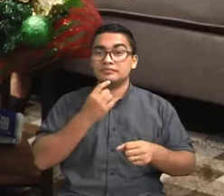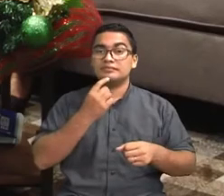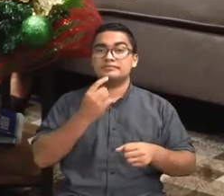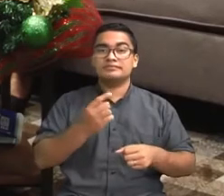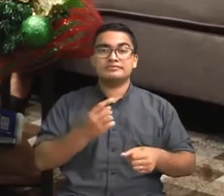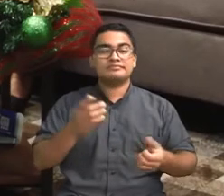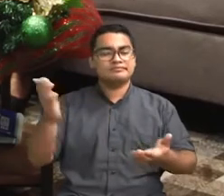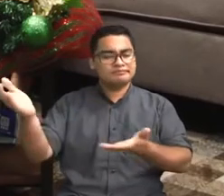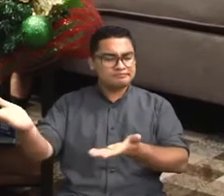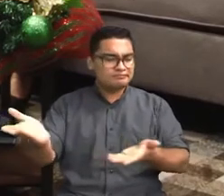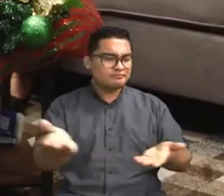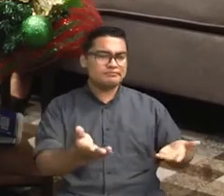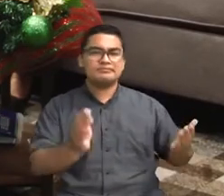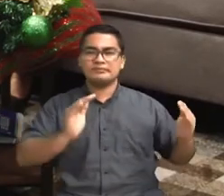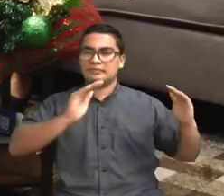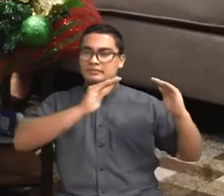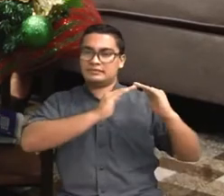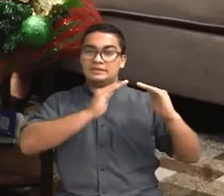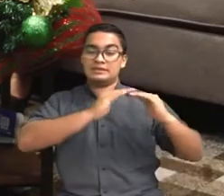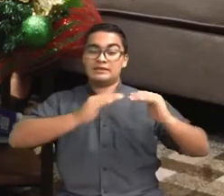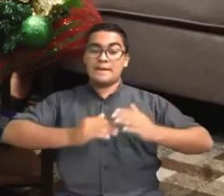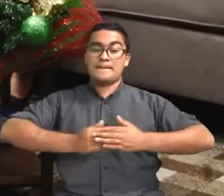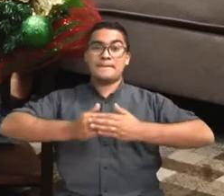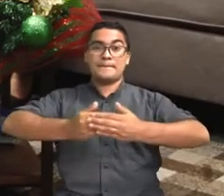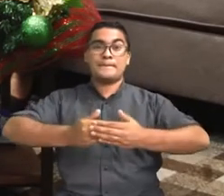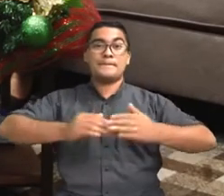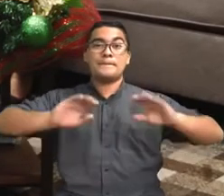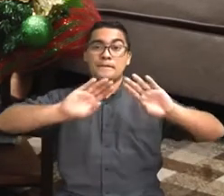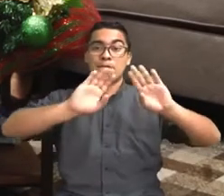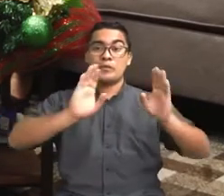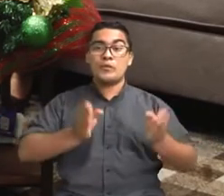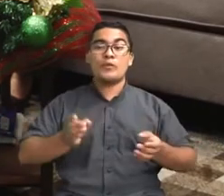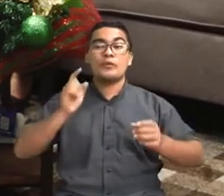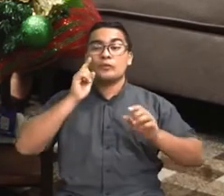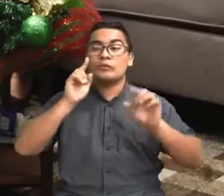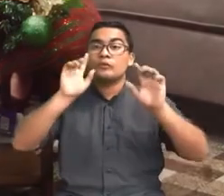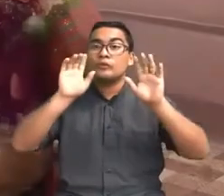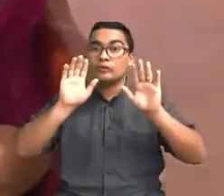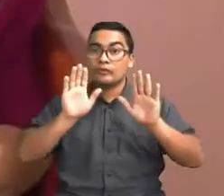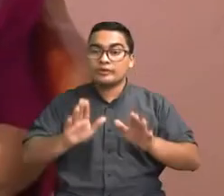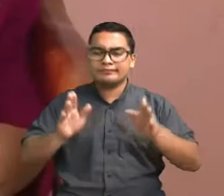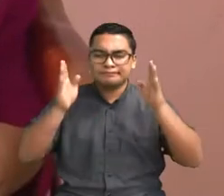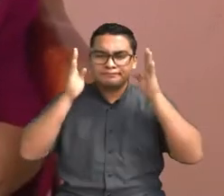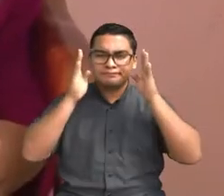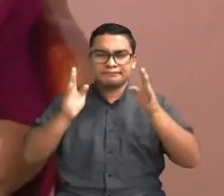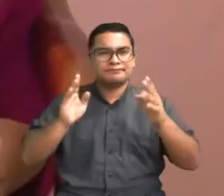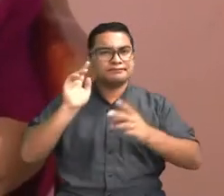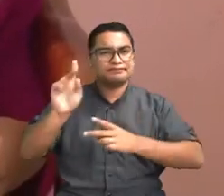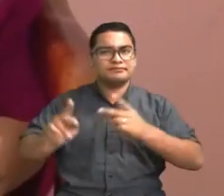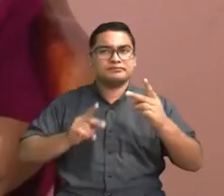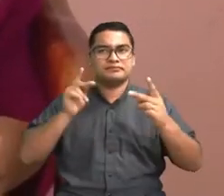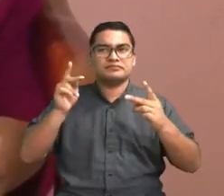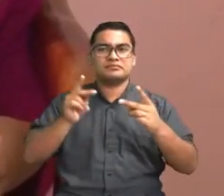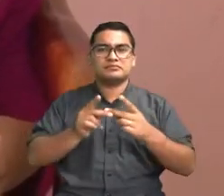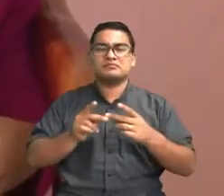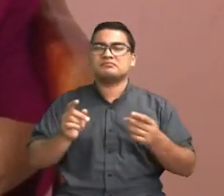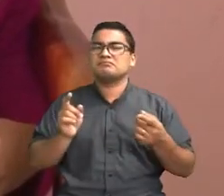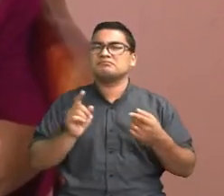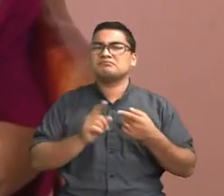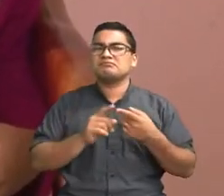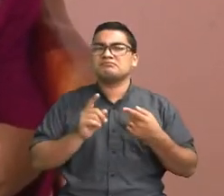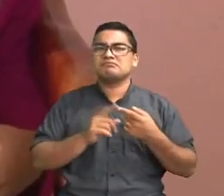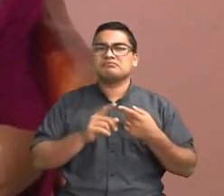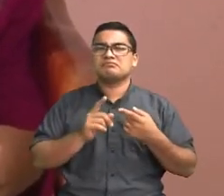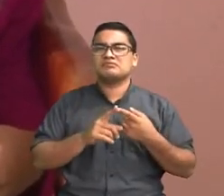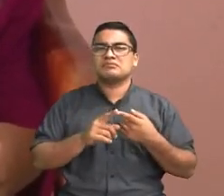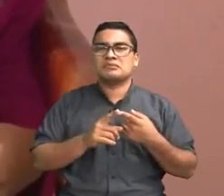esos espacios que se les brindan las mejores condiciones, la mejor atención. Ahí se cuenta con